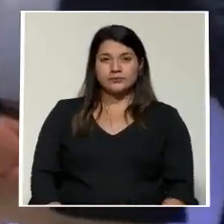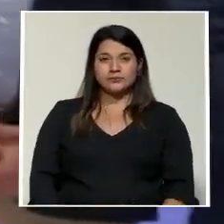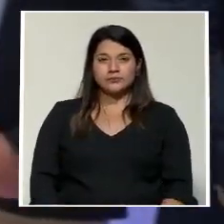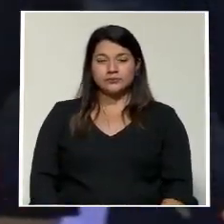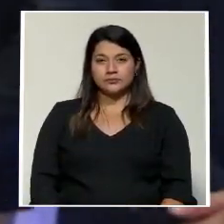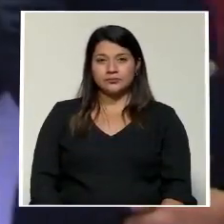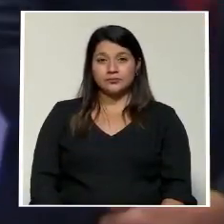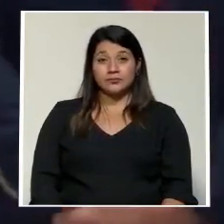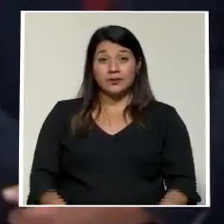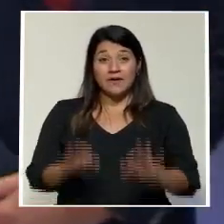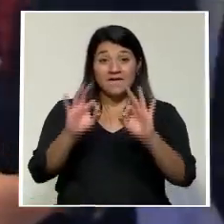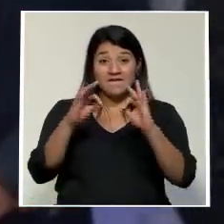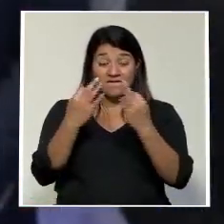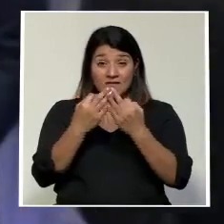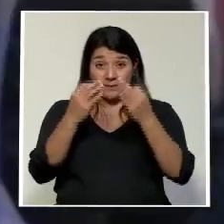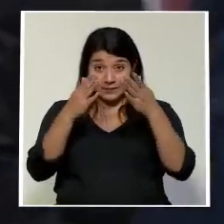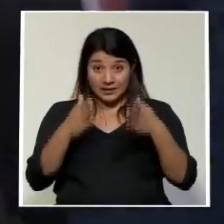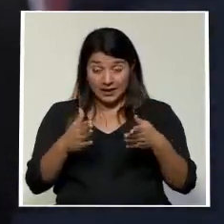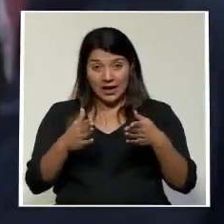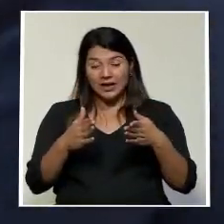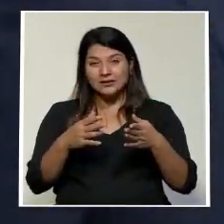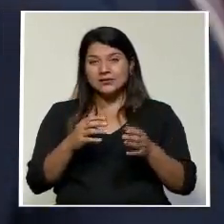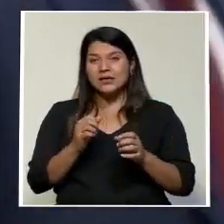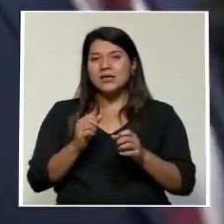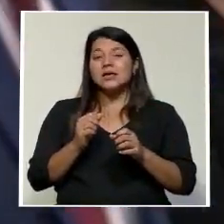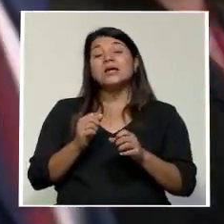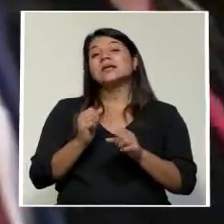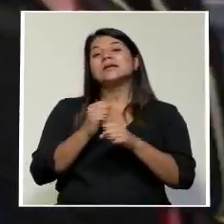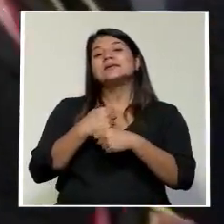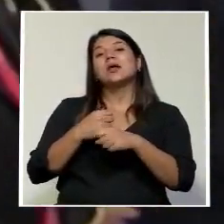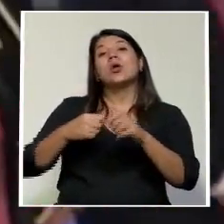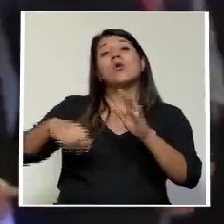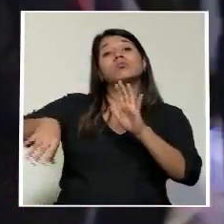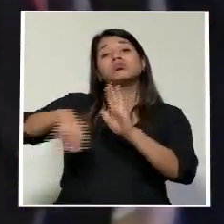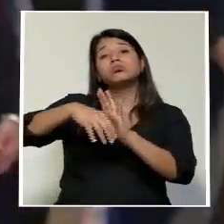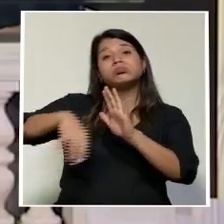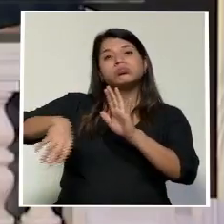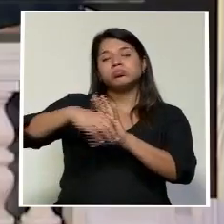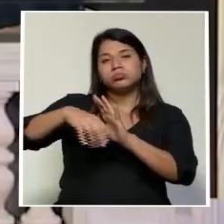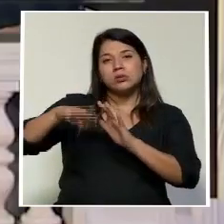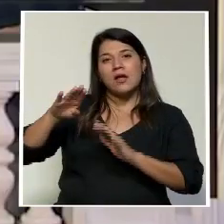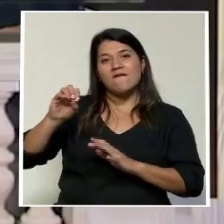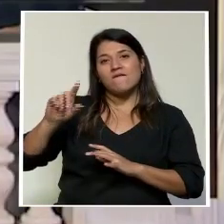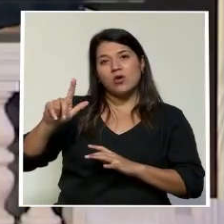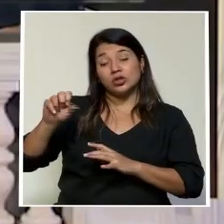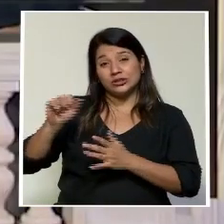los familiares de dos víctimas hicieron sonar la campana de apertura de la bolsa de nueva york